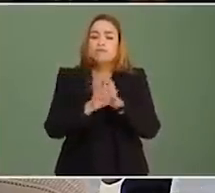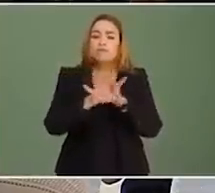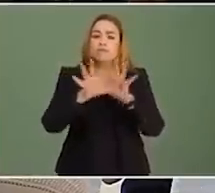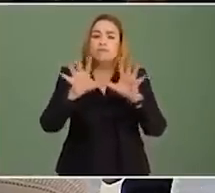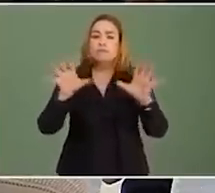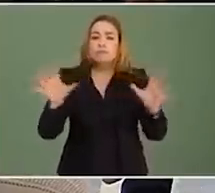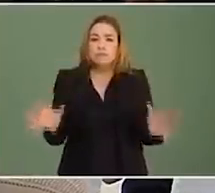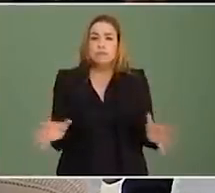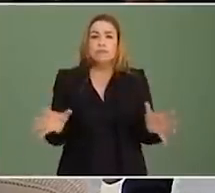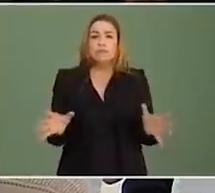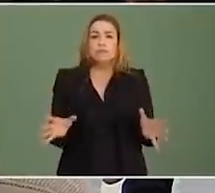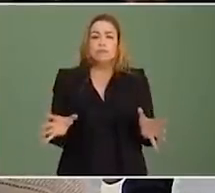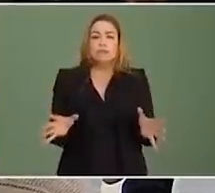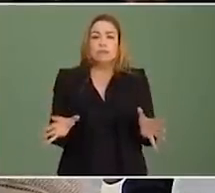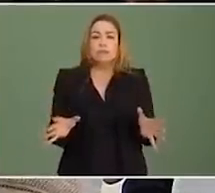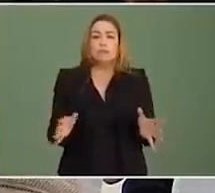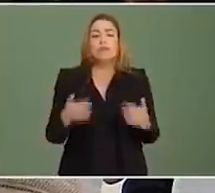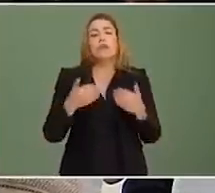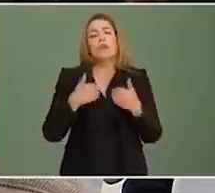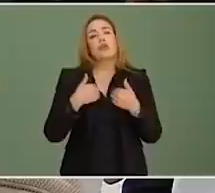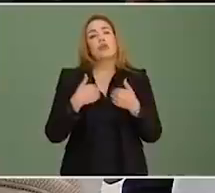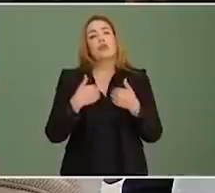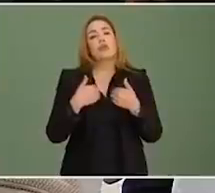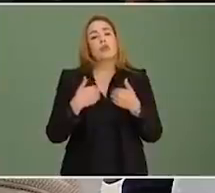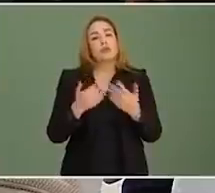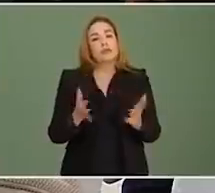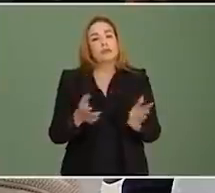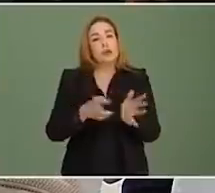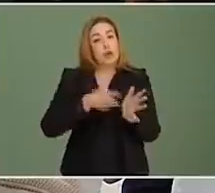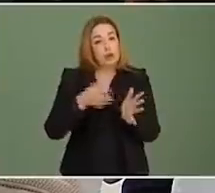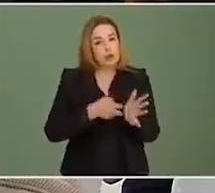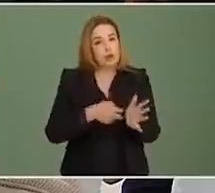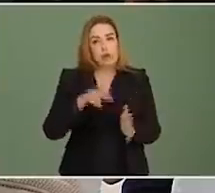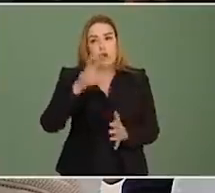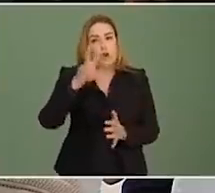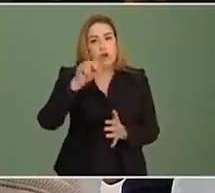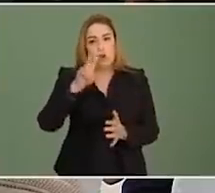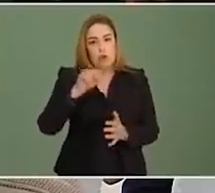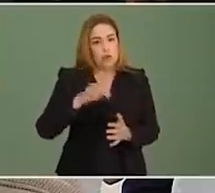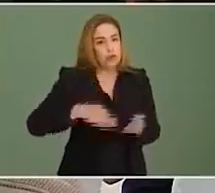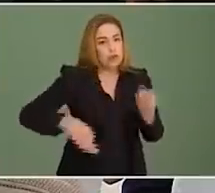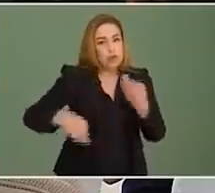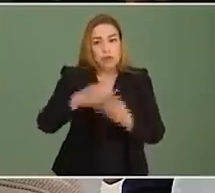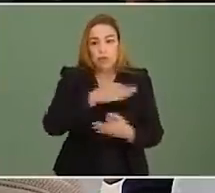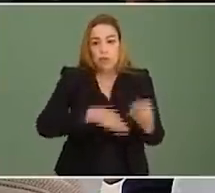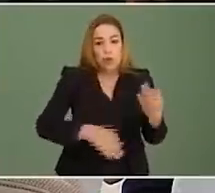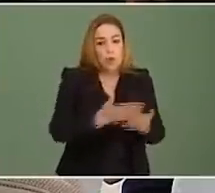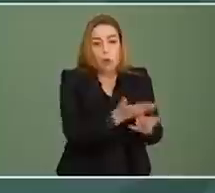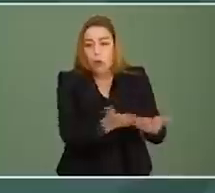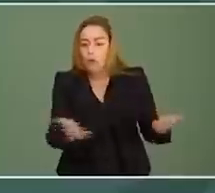rectificó no todos pero una buena cantidad